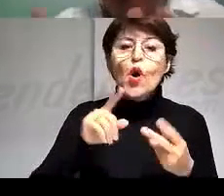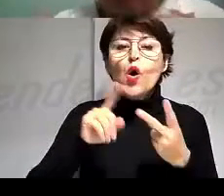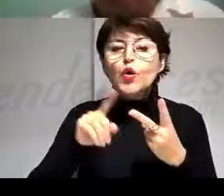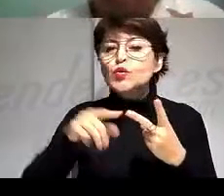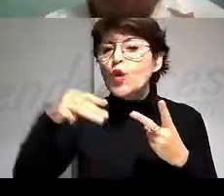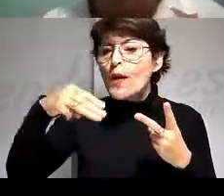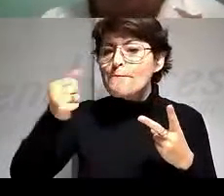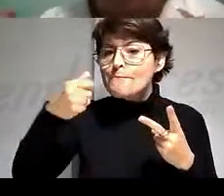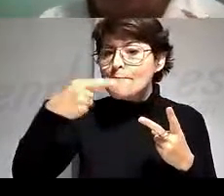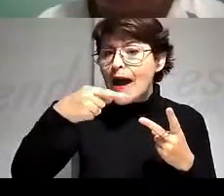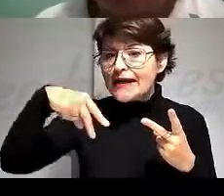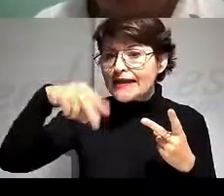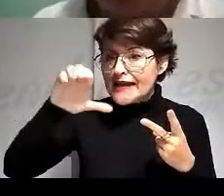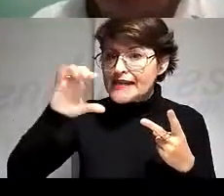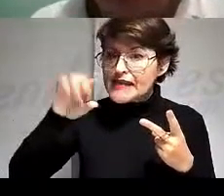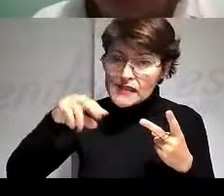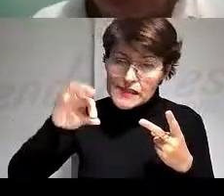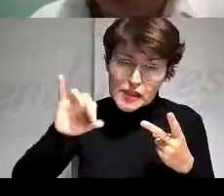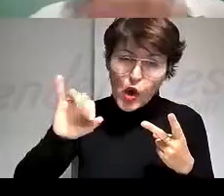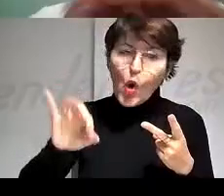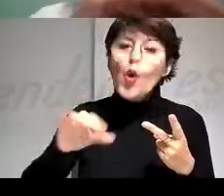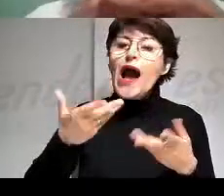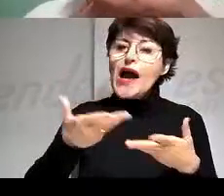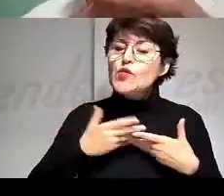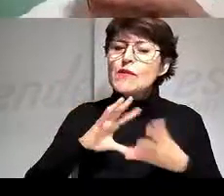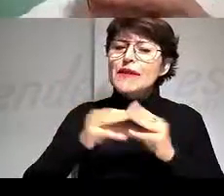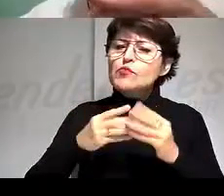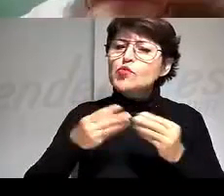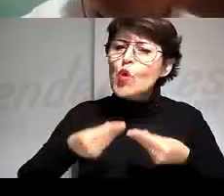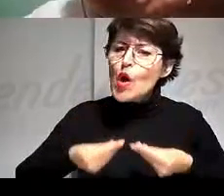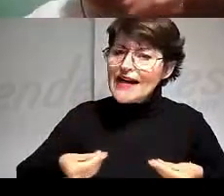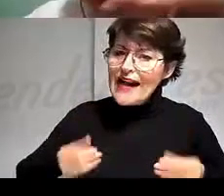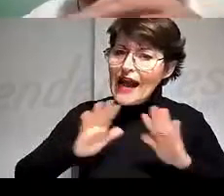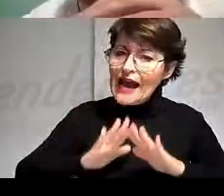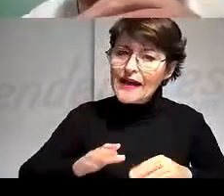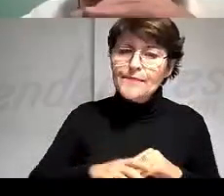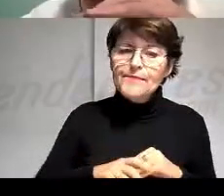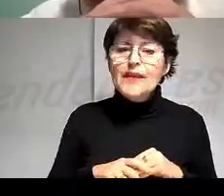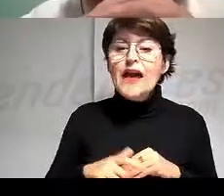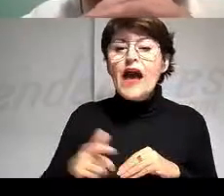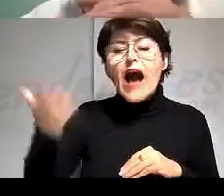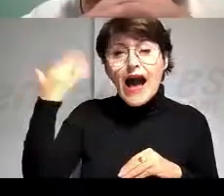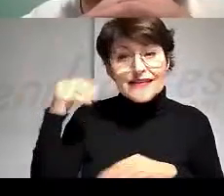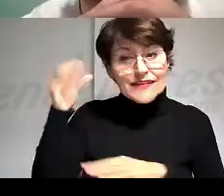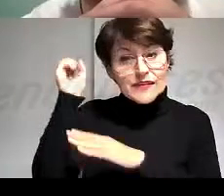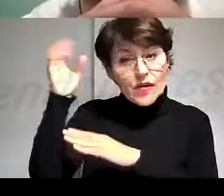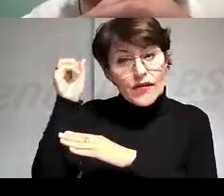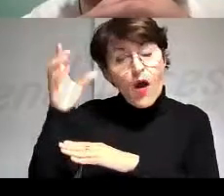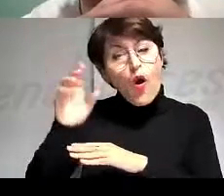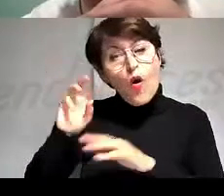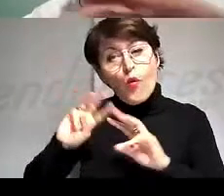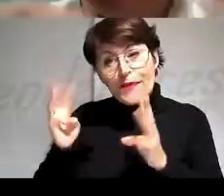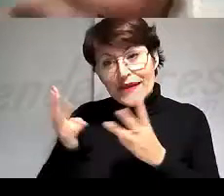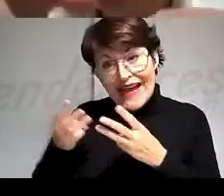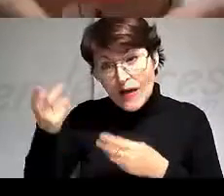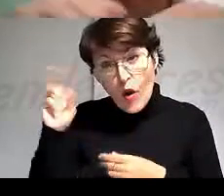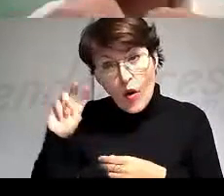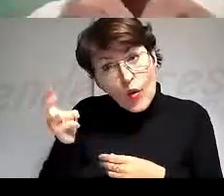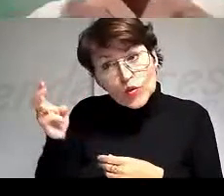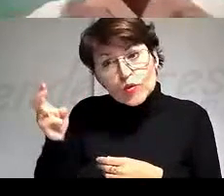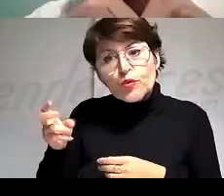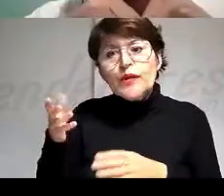la subsiguiente relajación muscular. Cuando hicimos el webinar anterior del RGO, en aquel momento